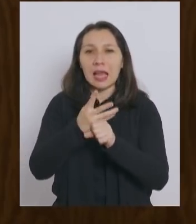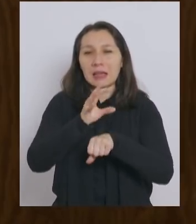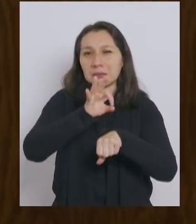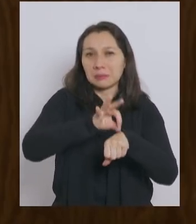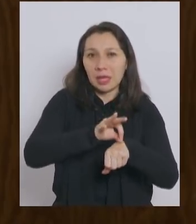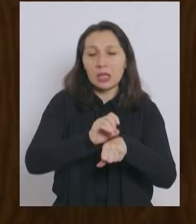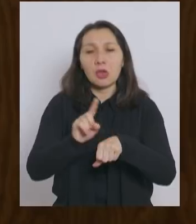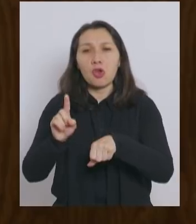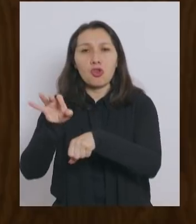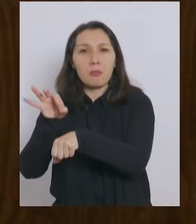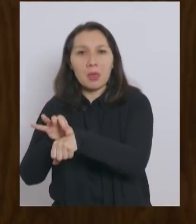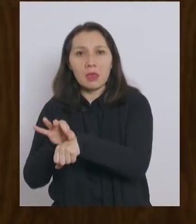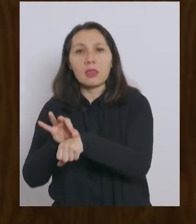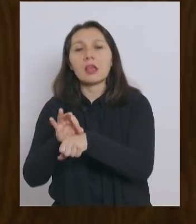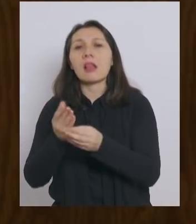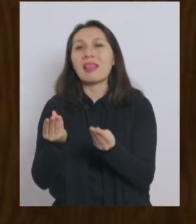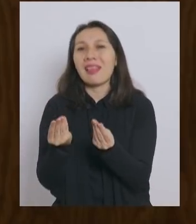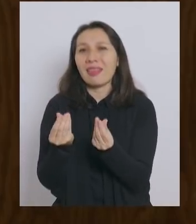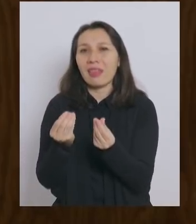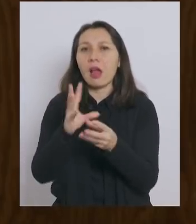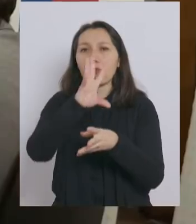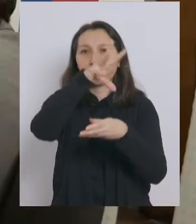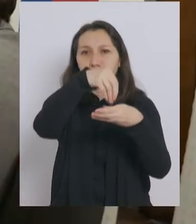clínica, no clínica y de calidad.